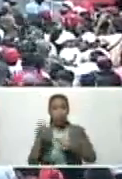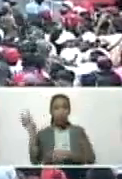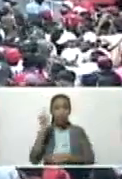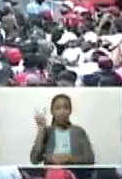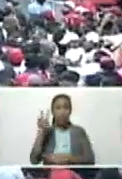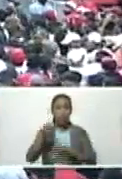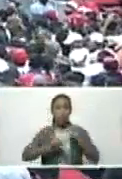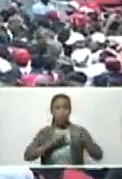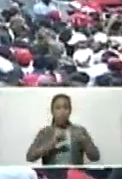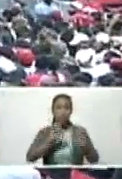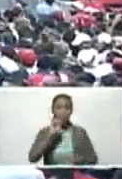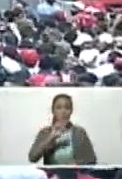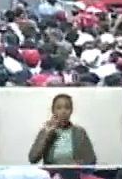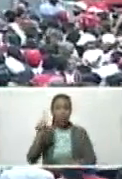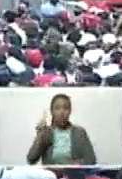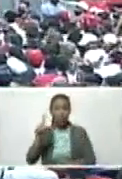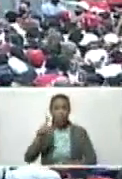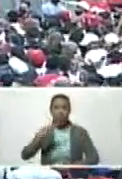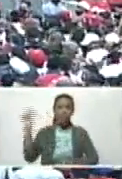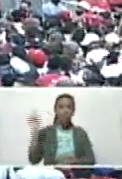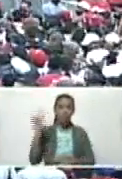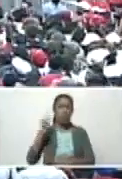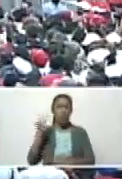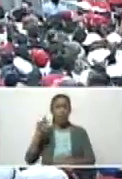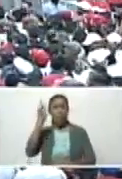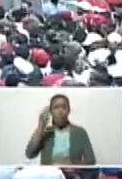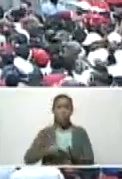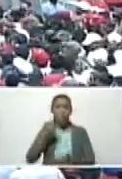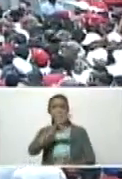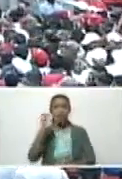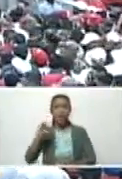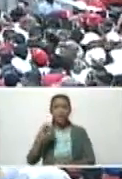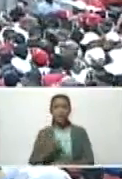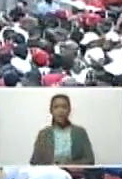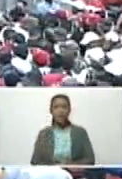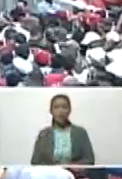del siglo XXI, de la Venezuela 2030.